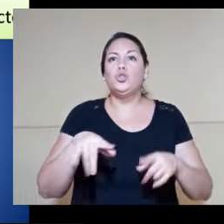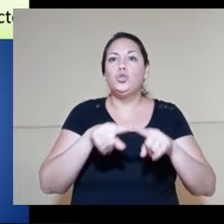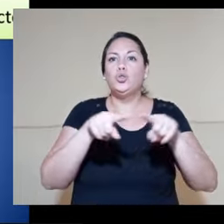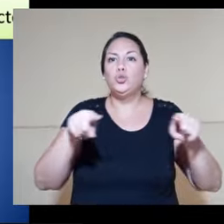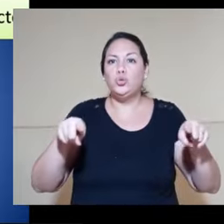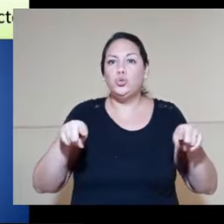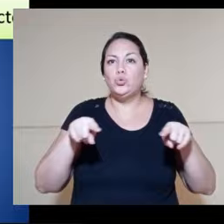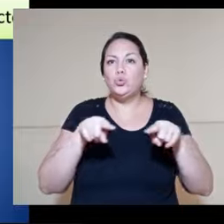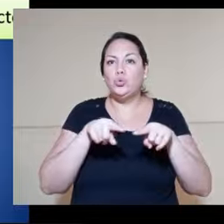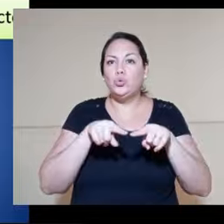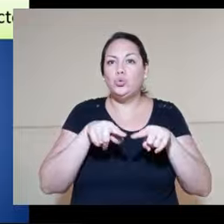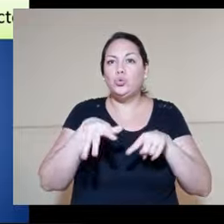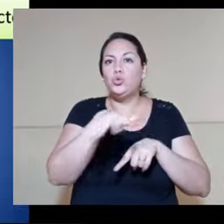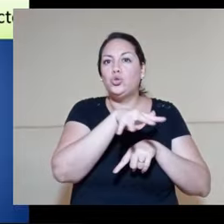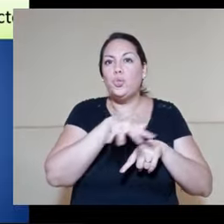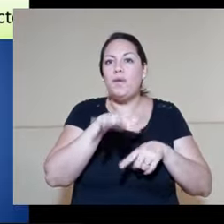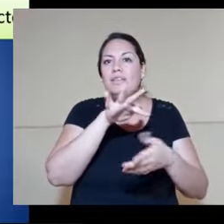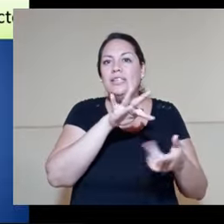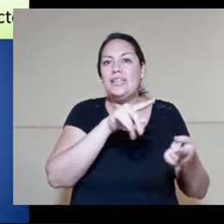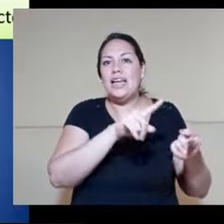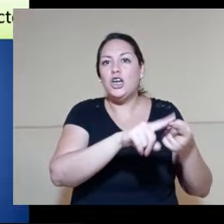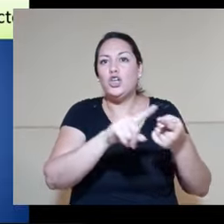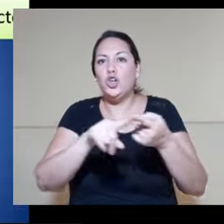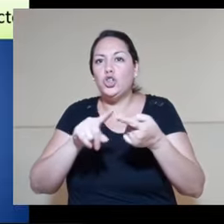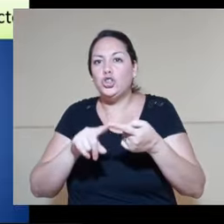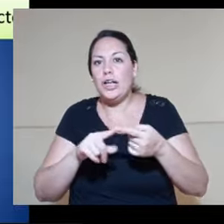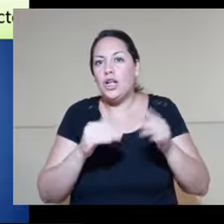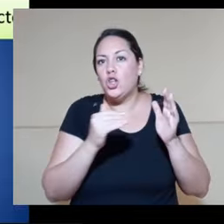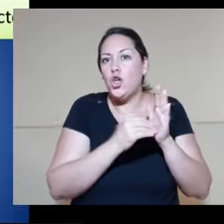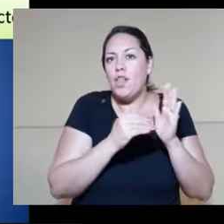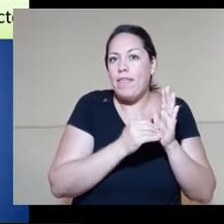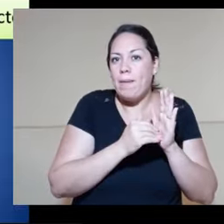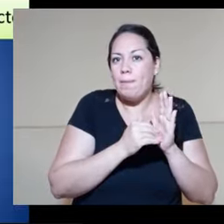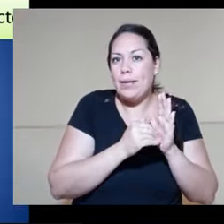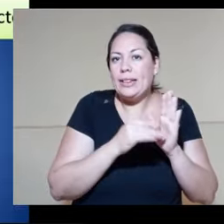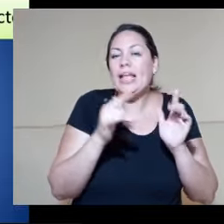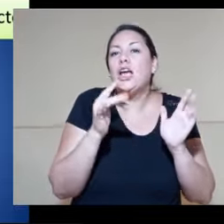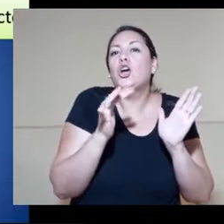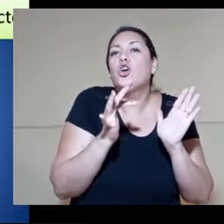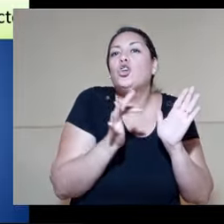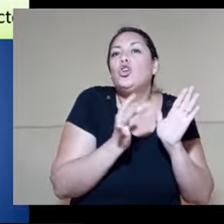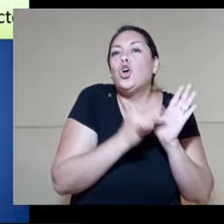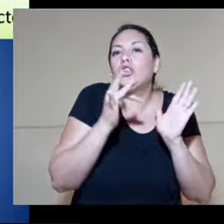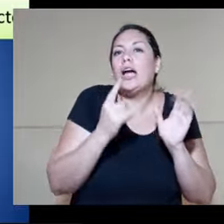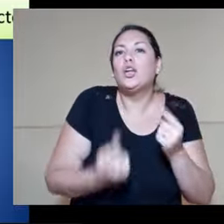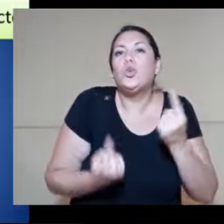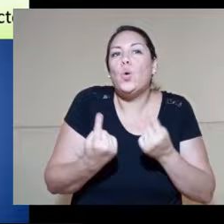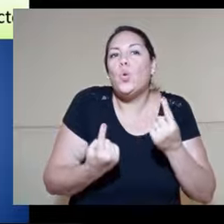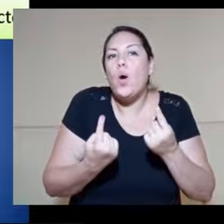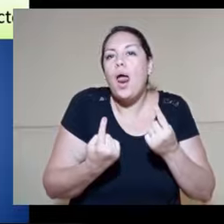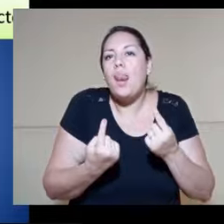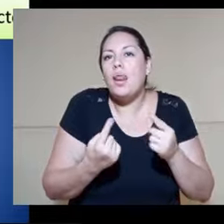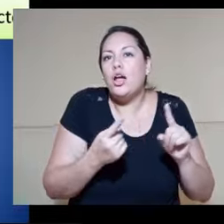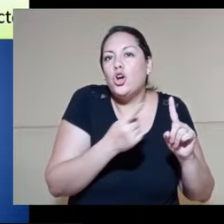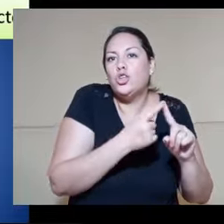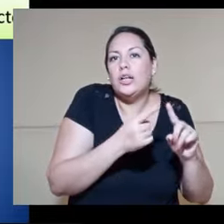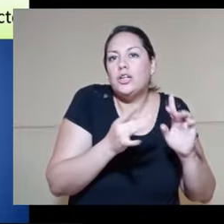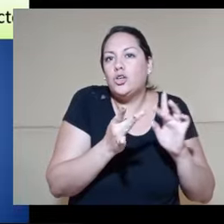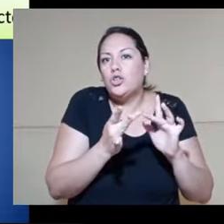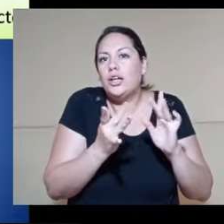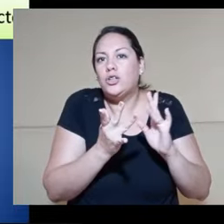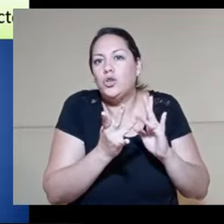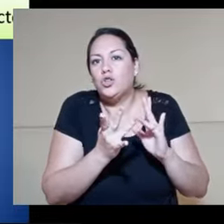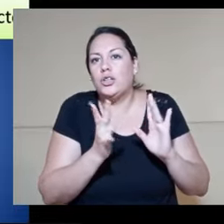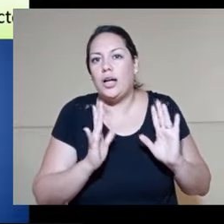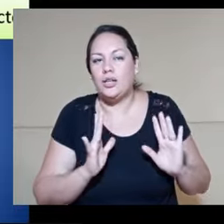La sinapsis, según las superficies de contacto, porque yo les dije que, bueno, que es la unión entre dos neuronas de tipo funcional, hay que ver cuáles son las superficies de las neuronas